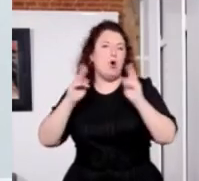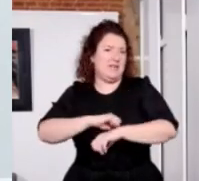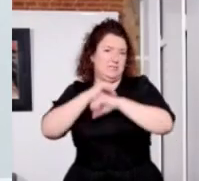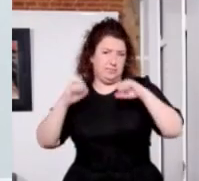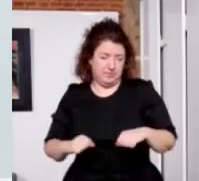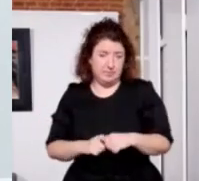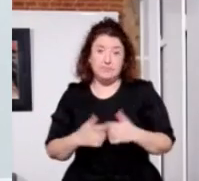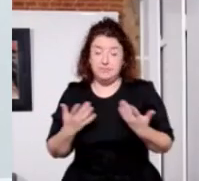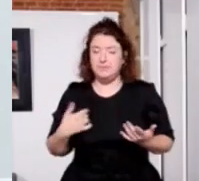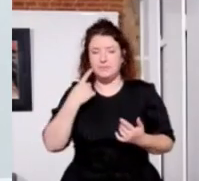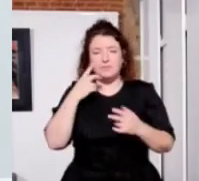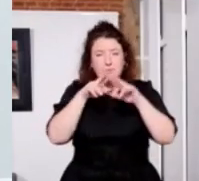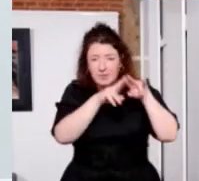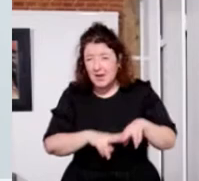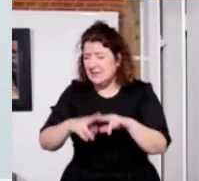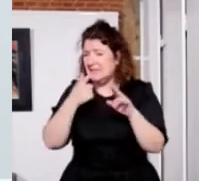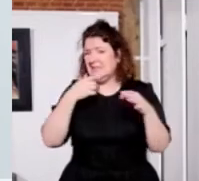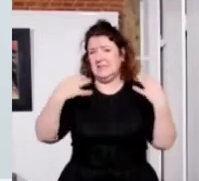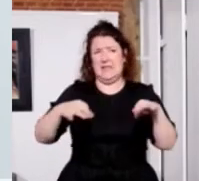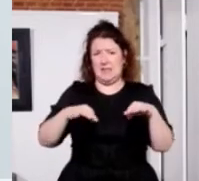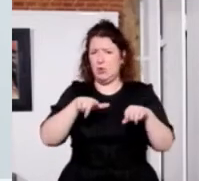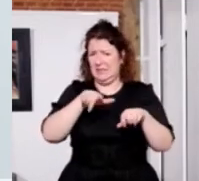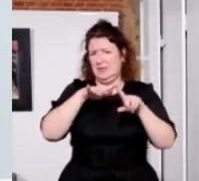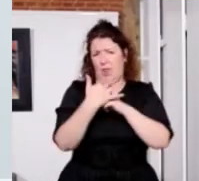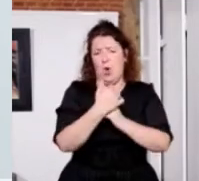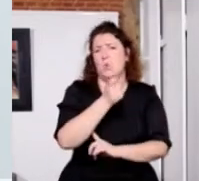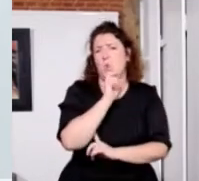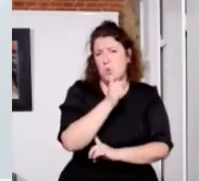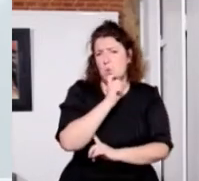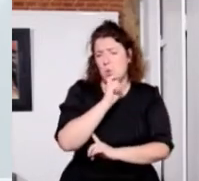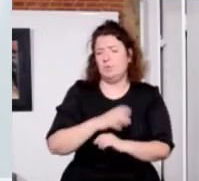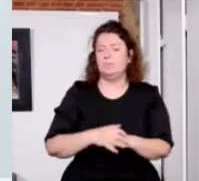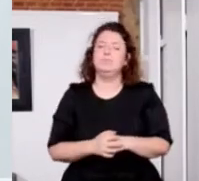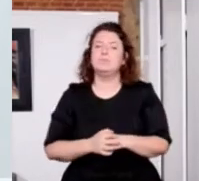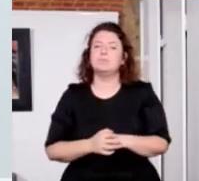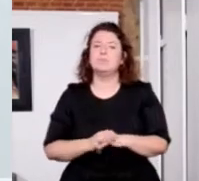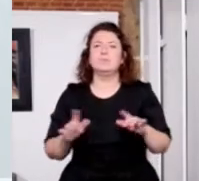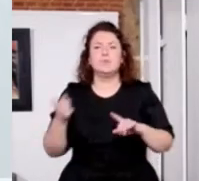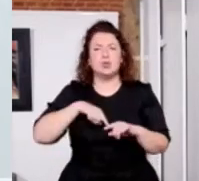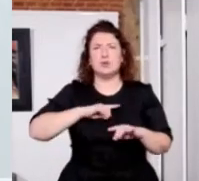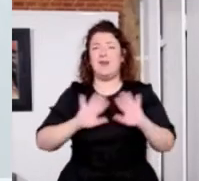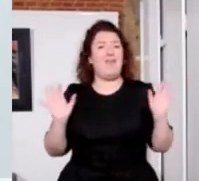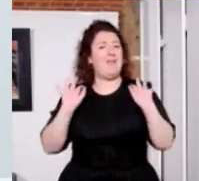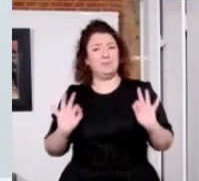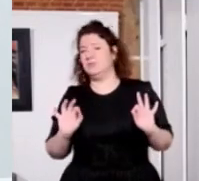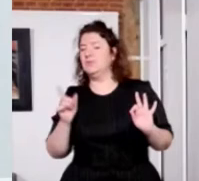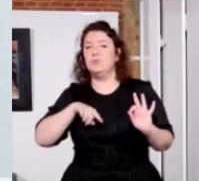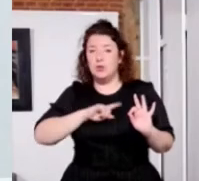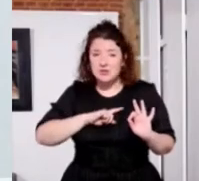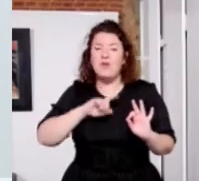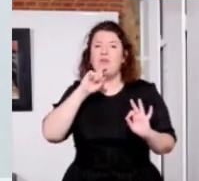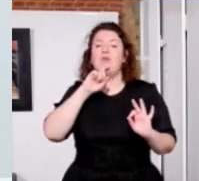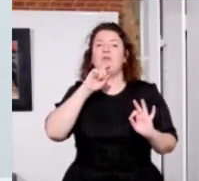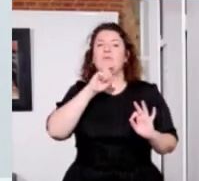ocurriendo. El análisis sencillo pero complejo que hacemos. Pero hay que dar un paso más allá. Por eso con la Fundación Patria